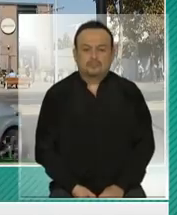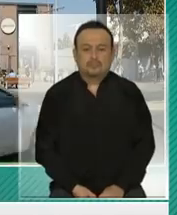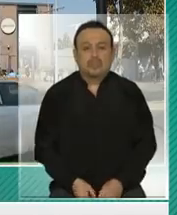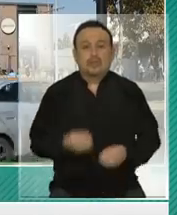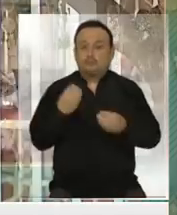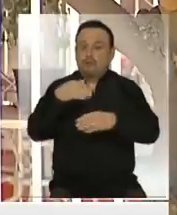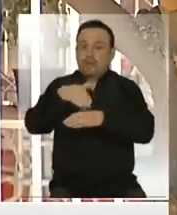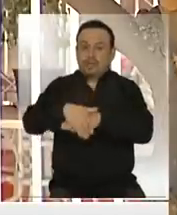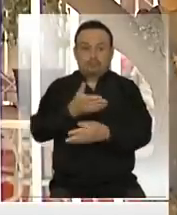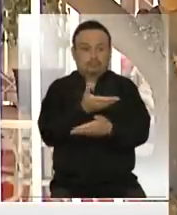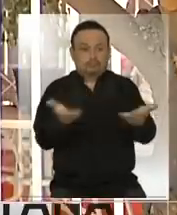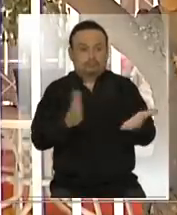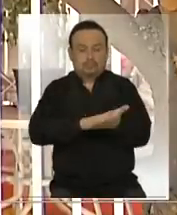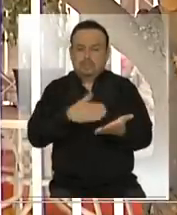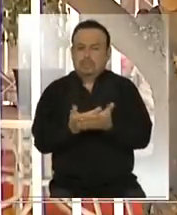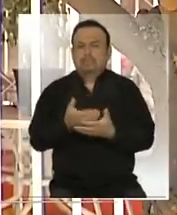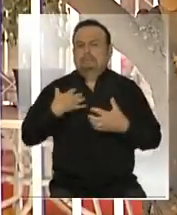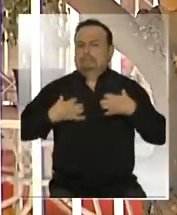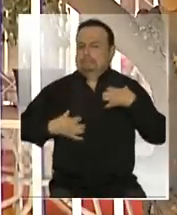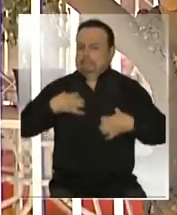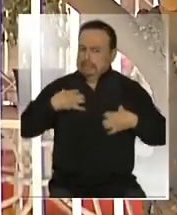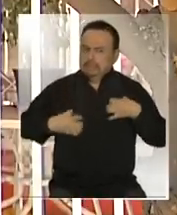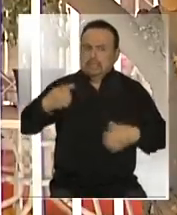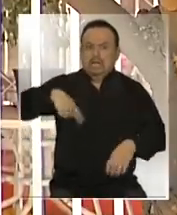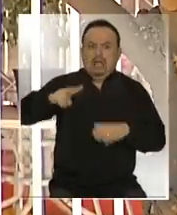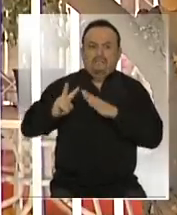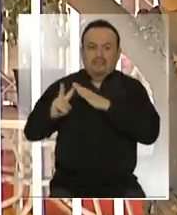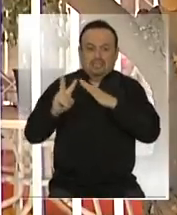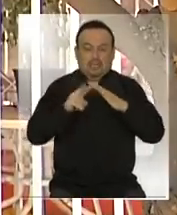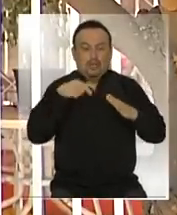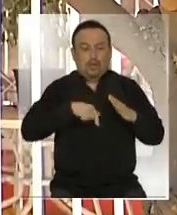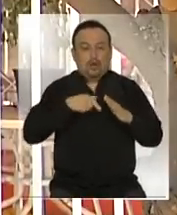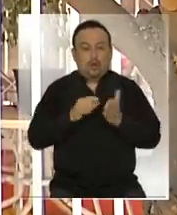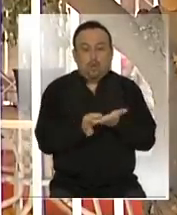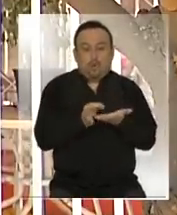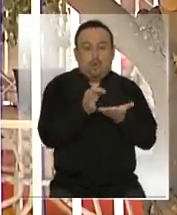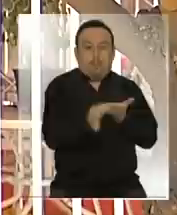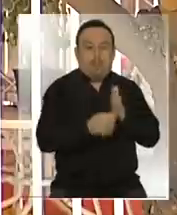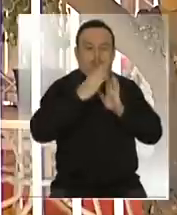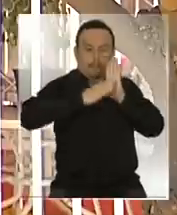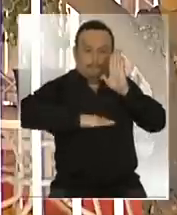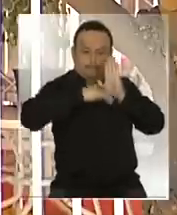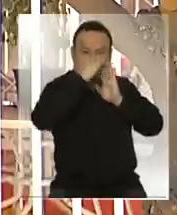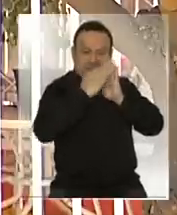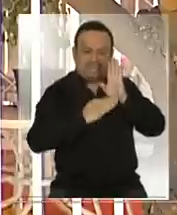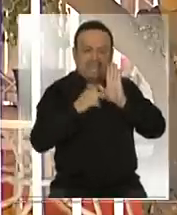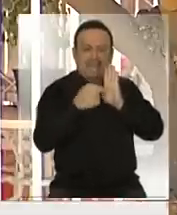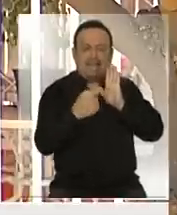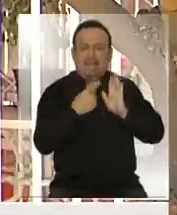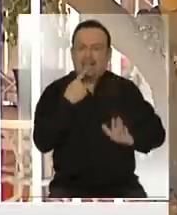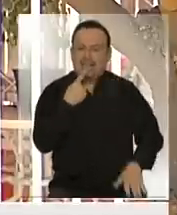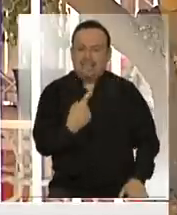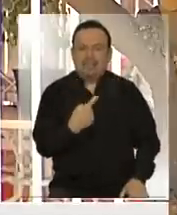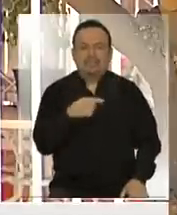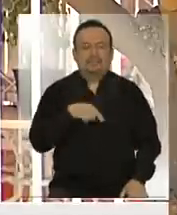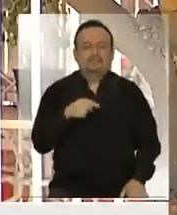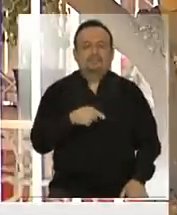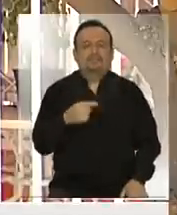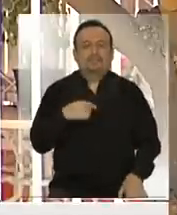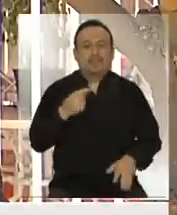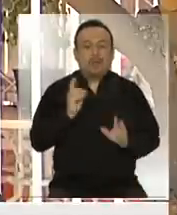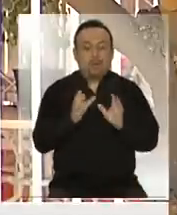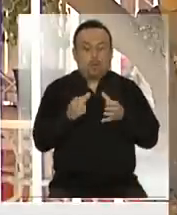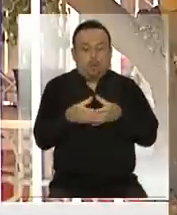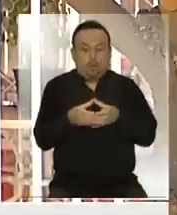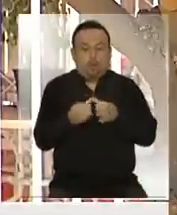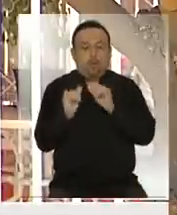tardes cómo les va gran indignación por parte de los vecinos de la comuna de la pintana quienes se enteraron a través de grupos de